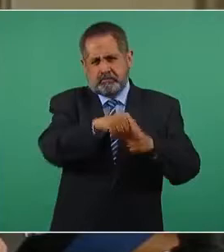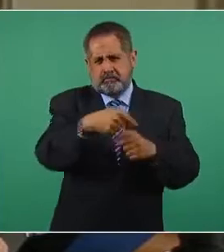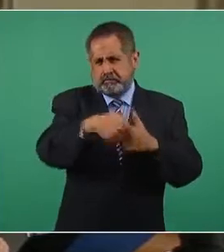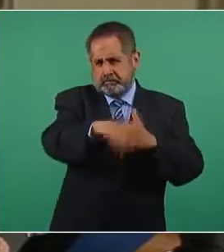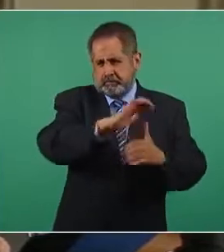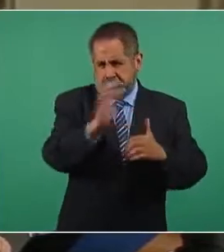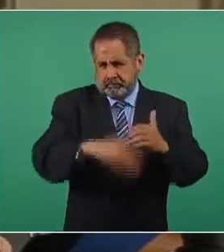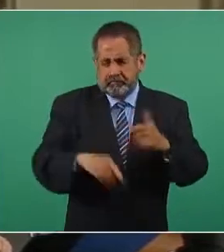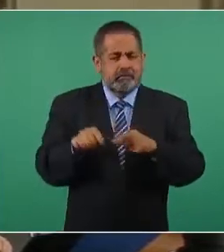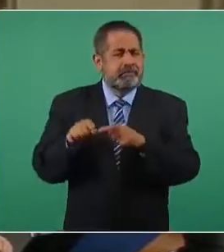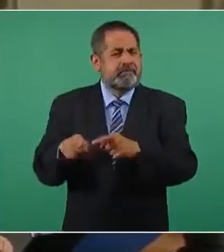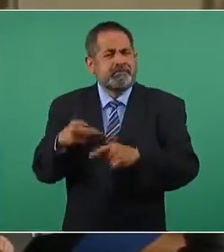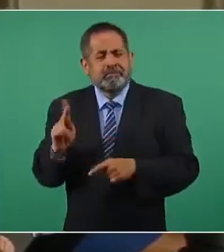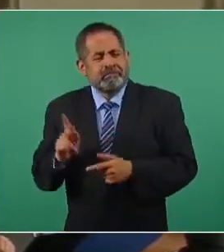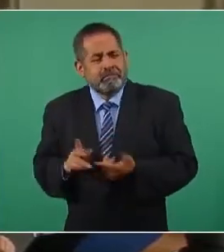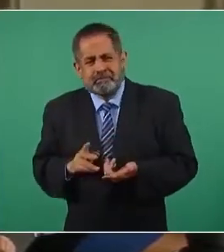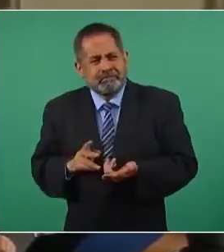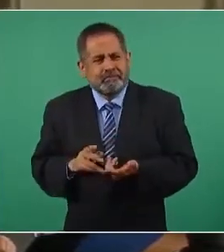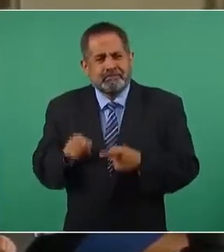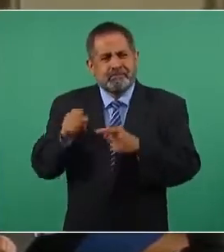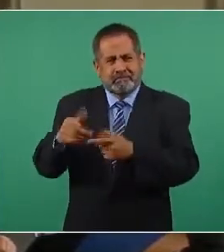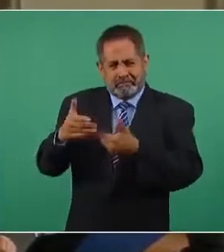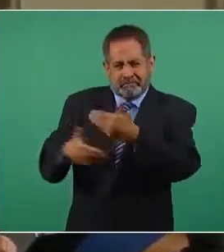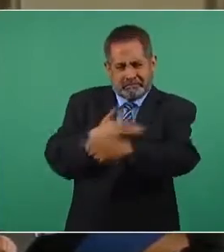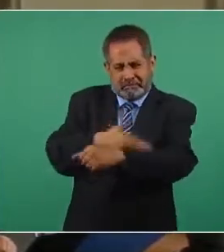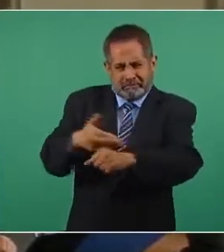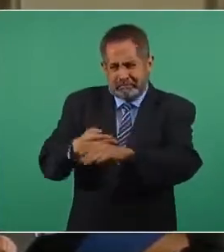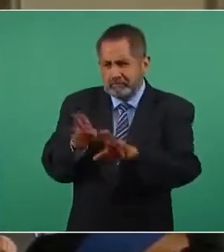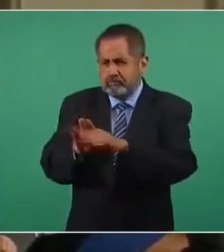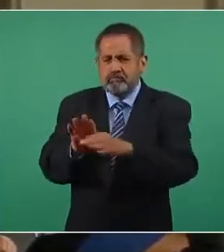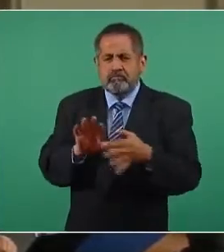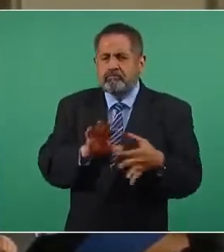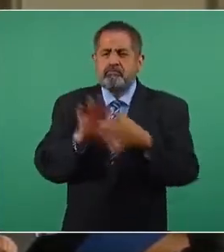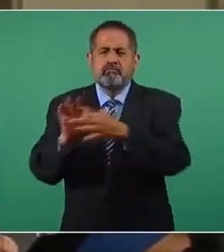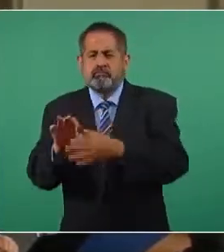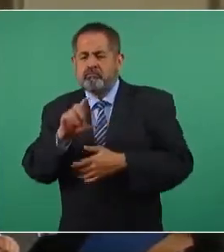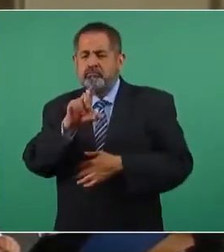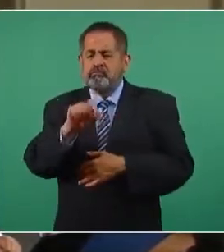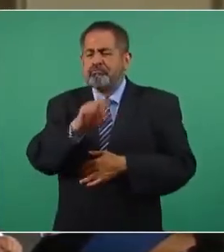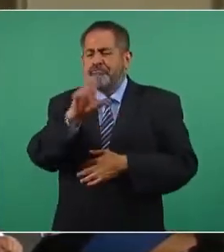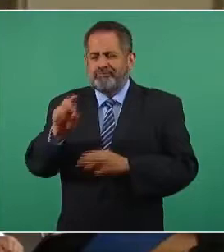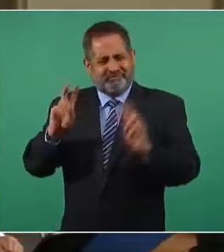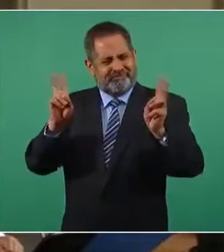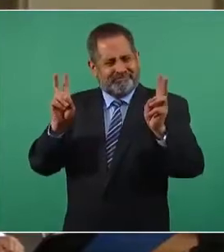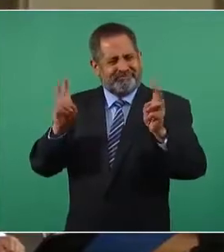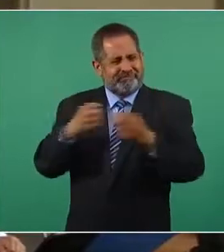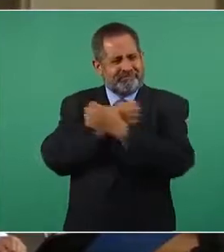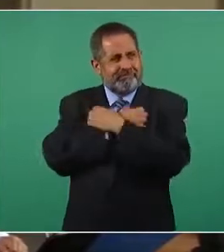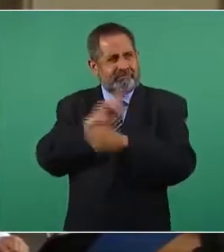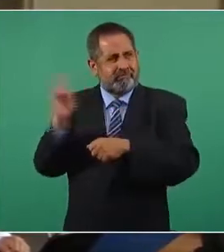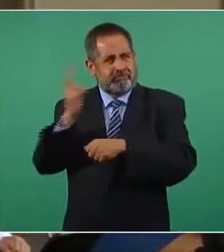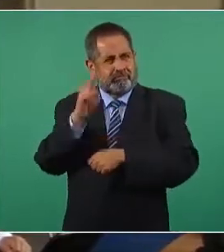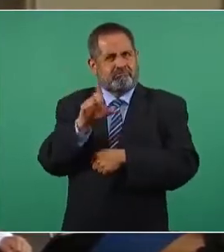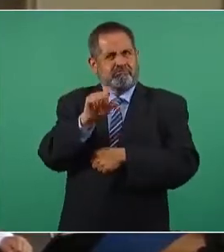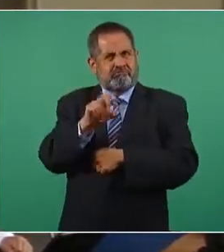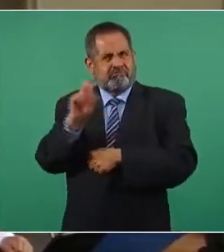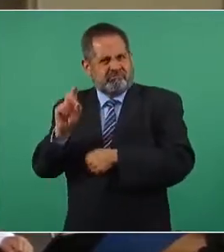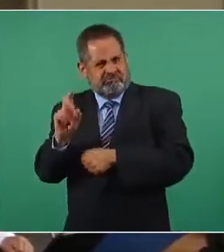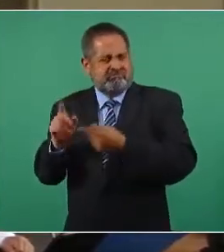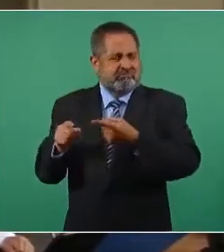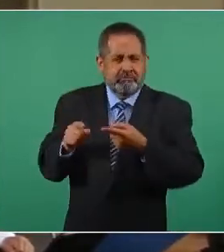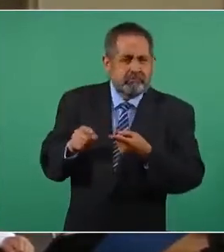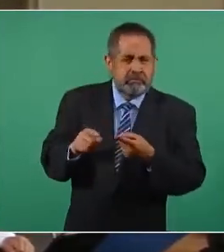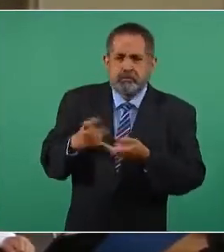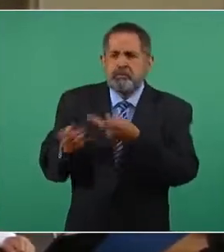salir. Sin embargo, en este proceso de incorporación del modelo 2030 de educación superior en la universidad, no